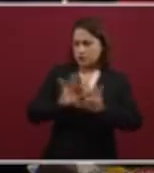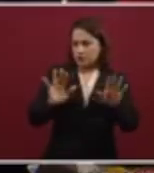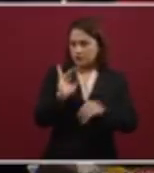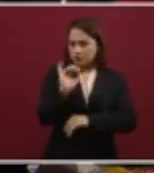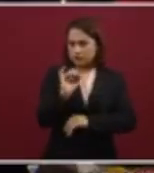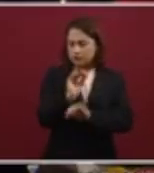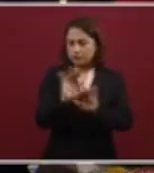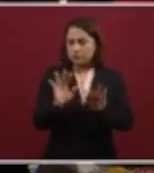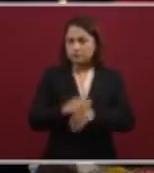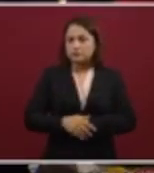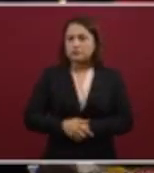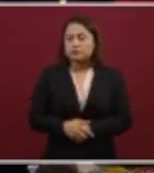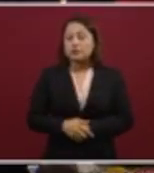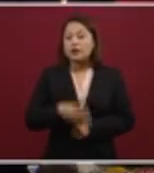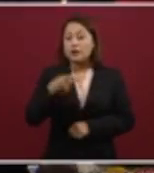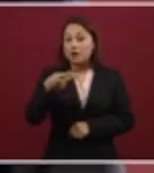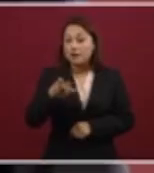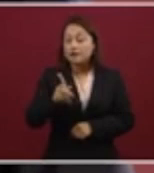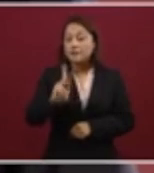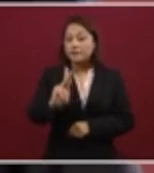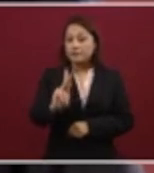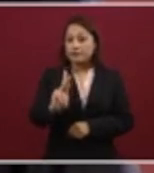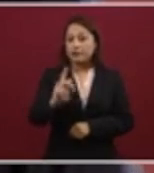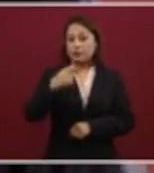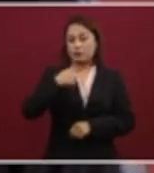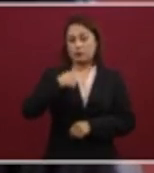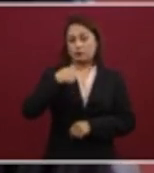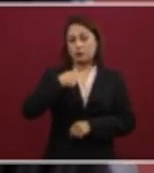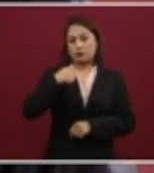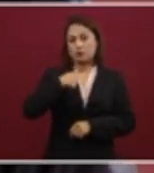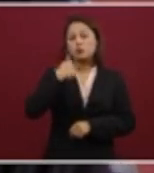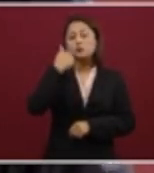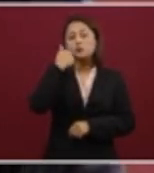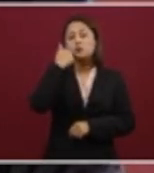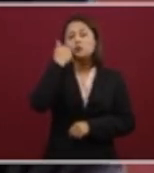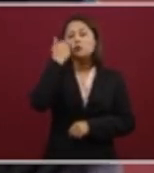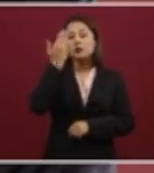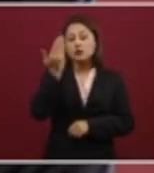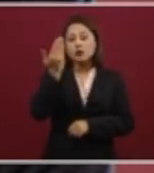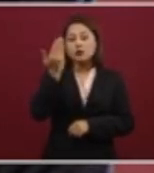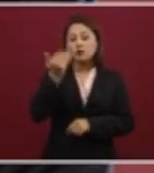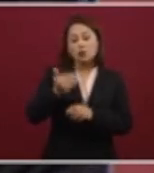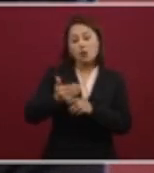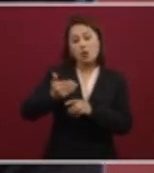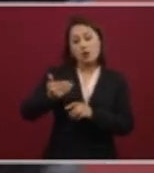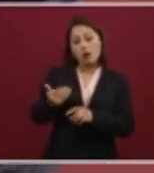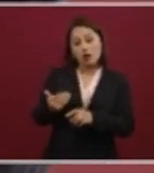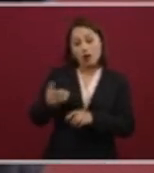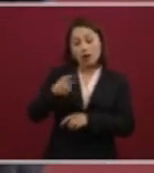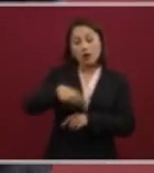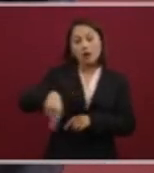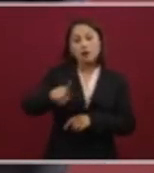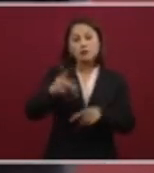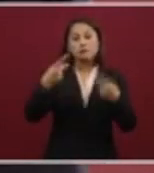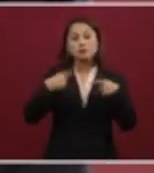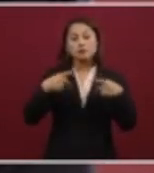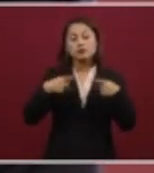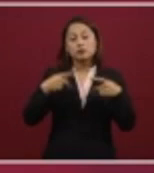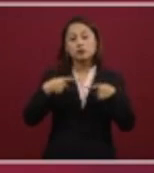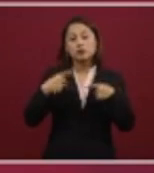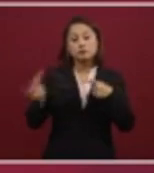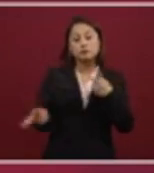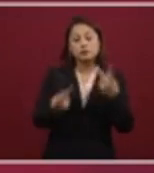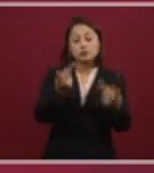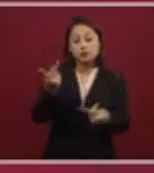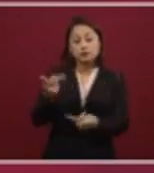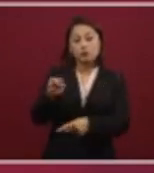quiero que se exprese la gente si está de acuerdo o no está de acuerdo, si nos metemos en esto,